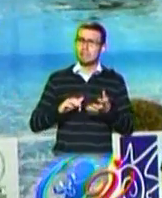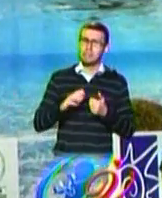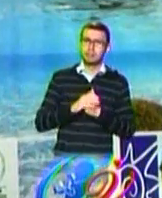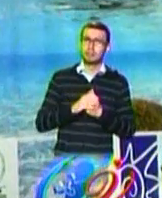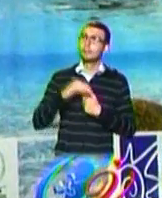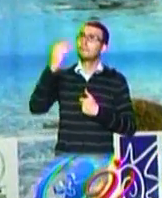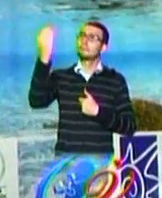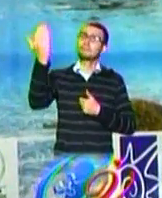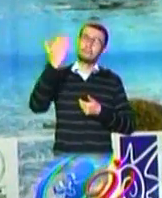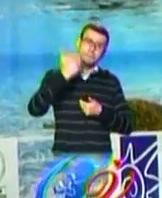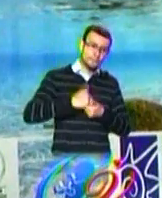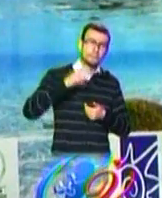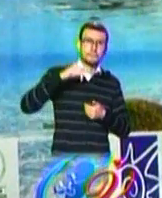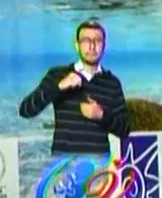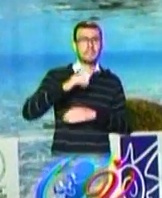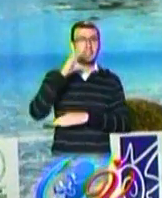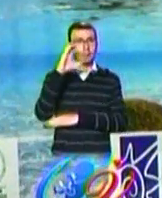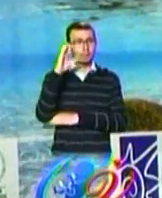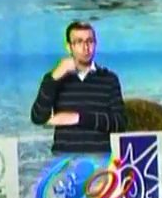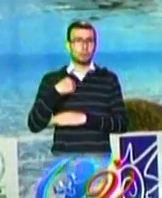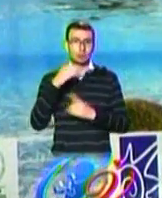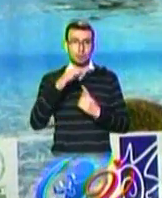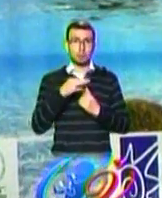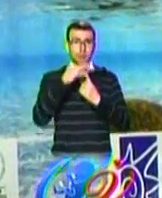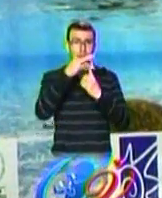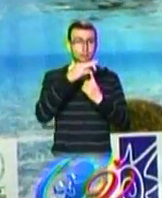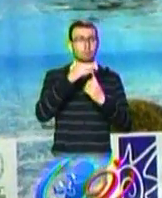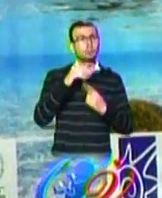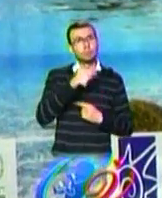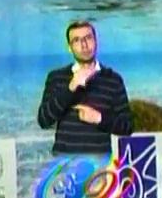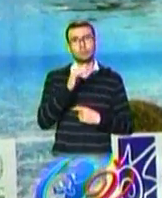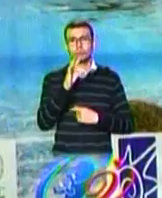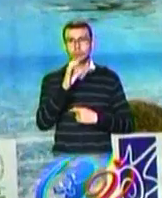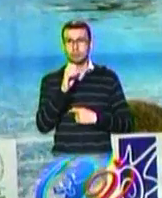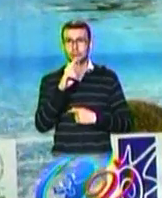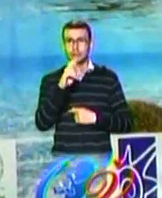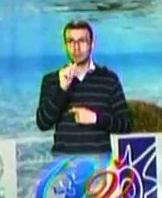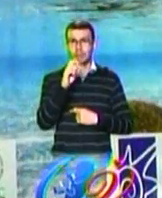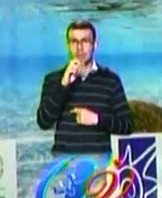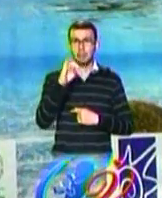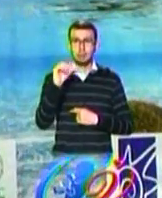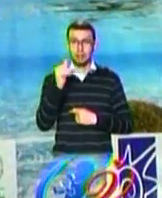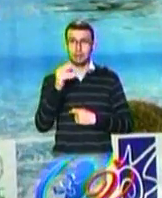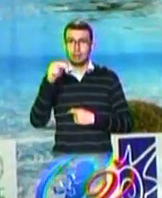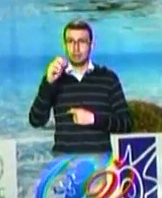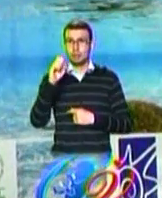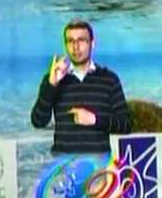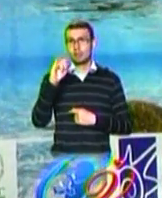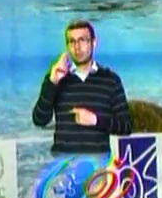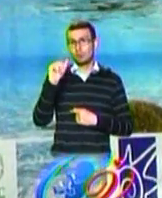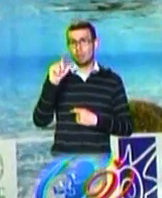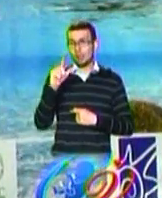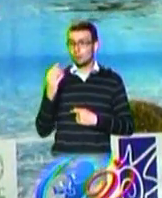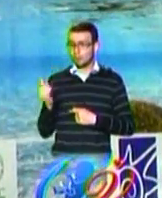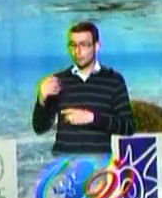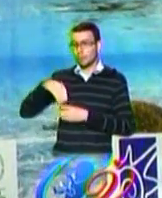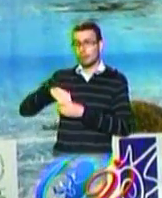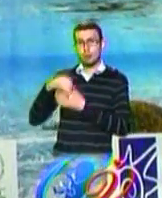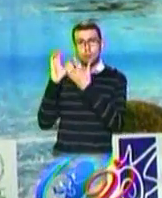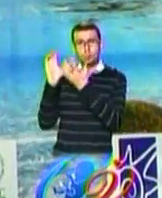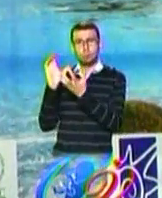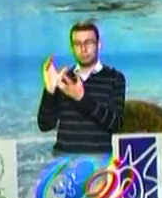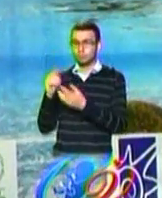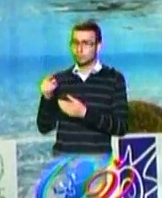Colombia a hacer una especialización en terapia neural en Popayán, con Julio César Payán, conocí